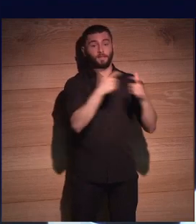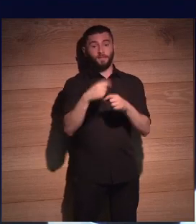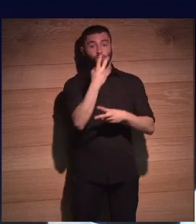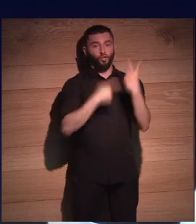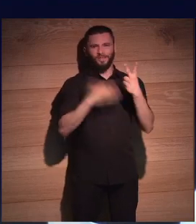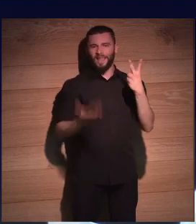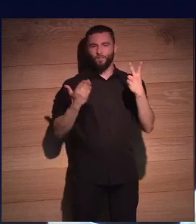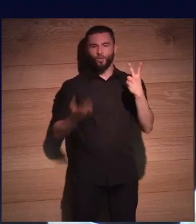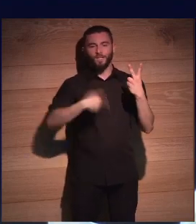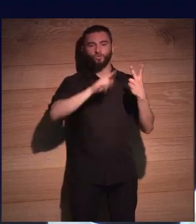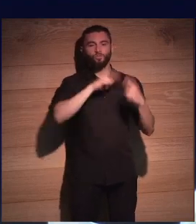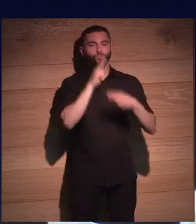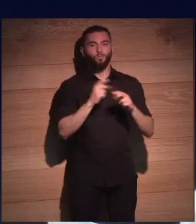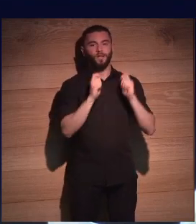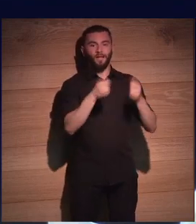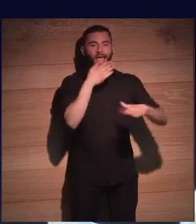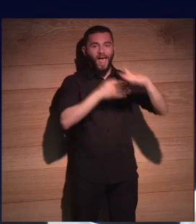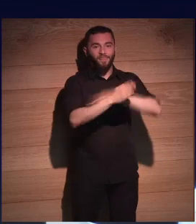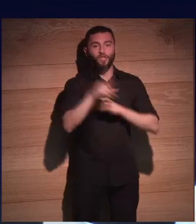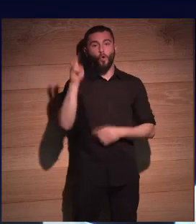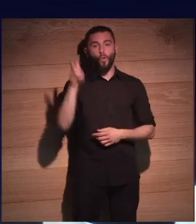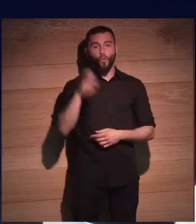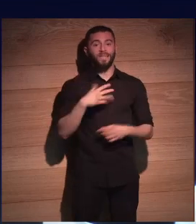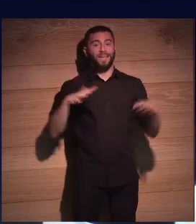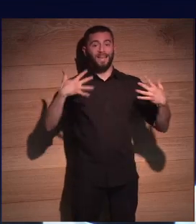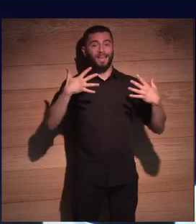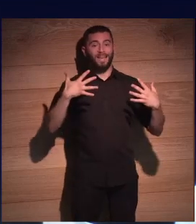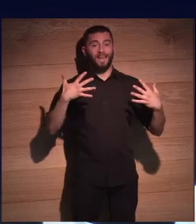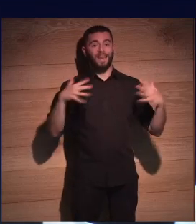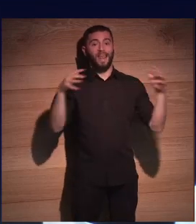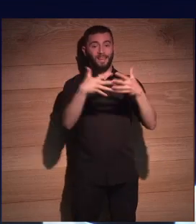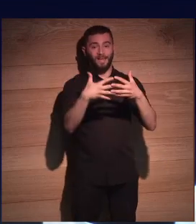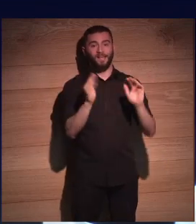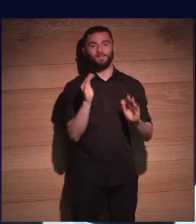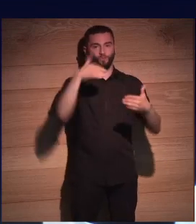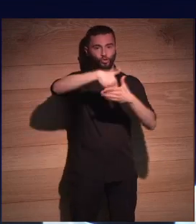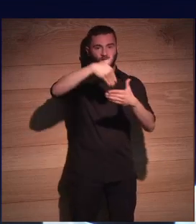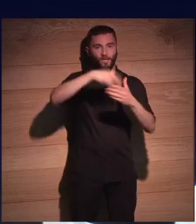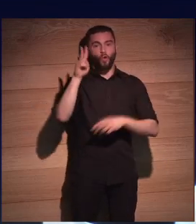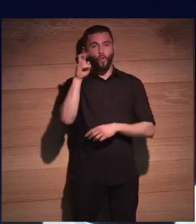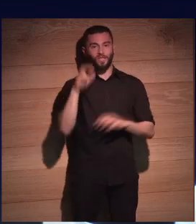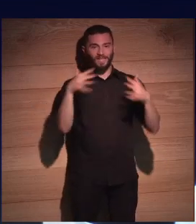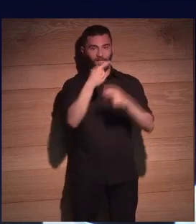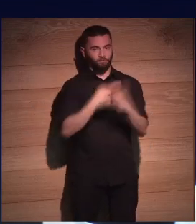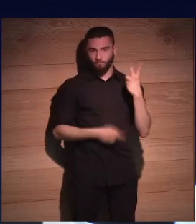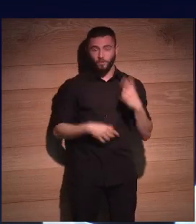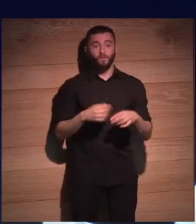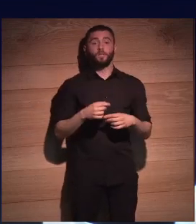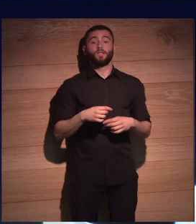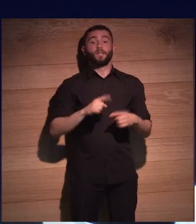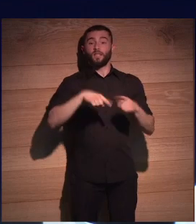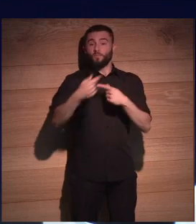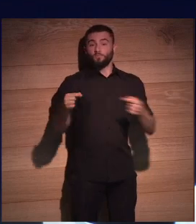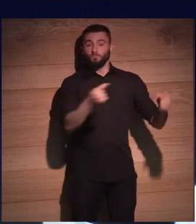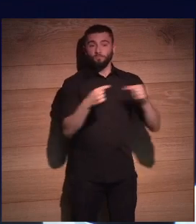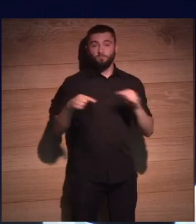llamamos el acceso útil a Internet y el contenido útil en Internet. Y espero que eso dé lugar luego a un cierto